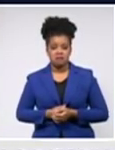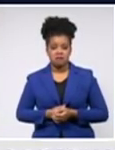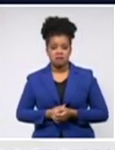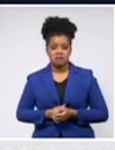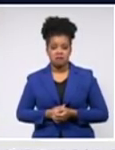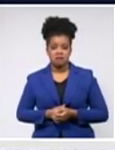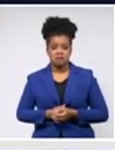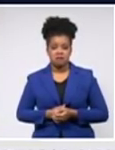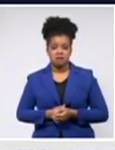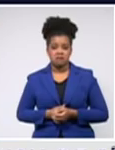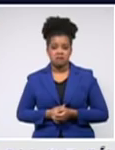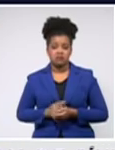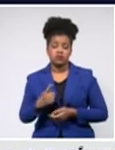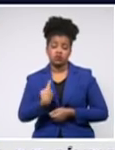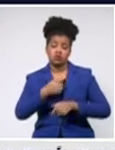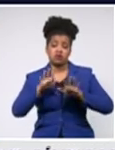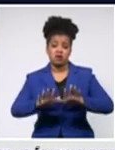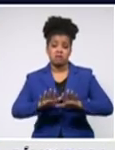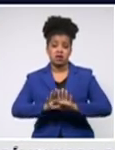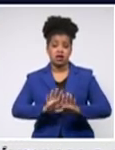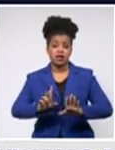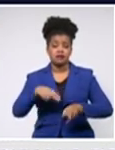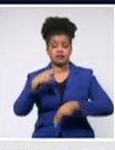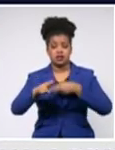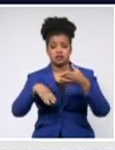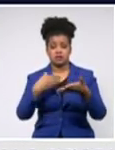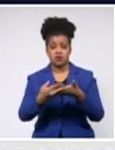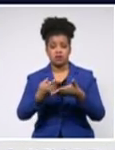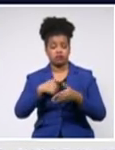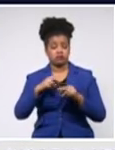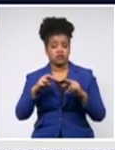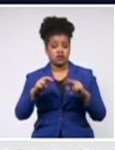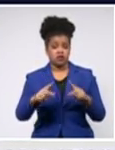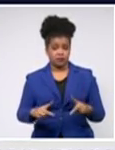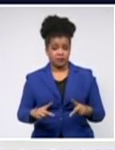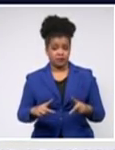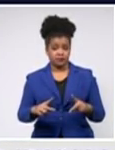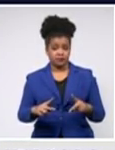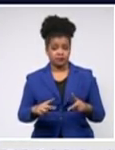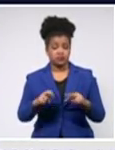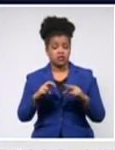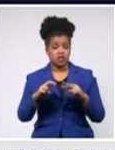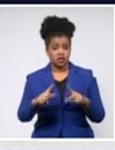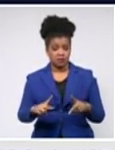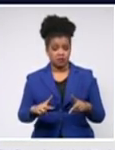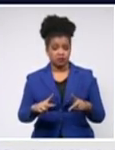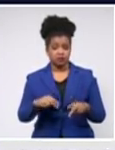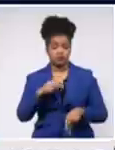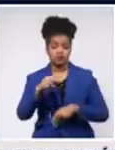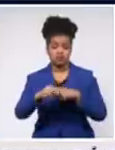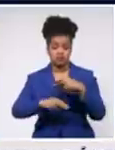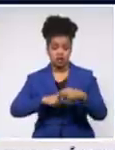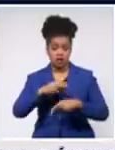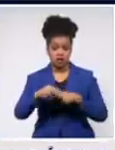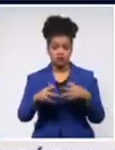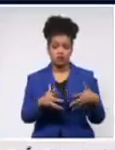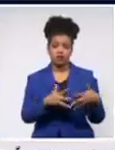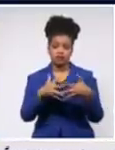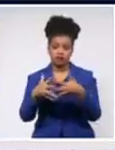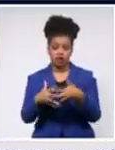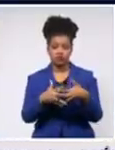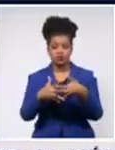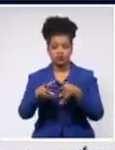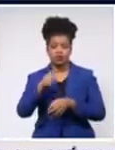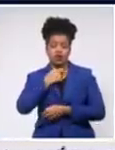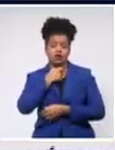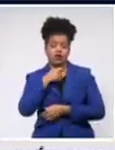una disponibilidad, que se haya hecho prueba, porque reitero, se ha hecho, por ejemplo, se plantea